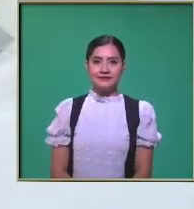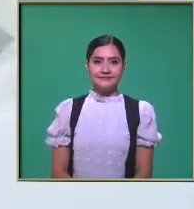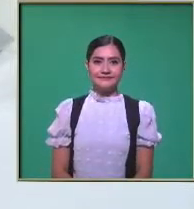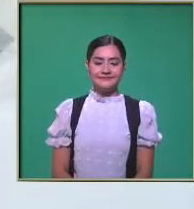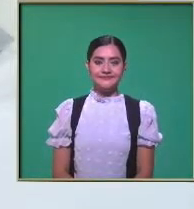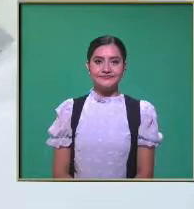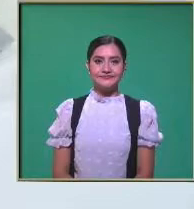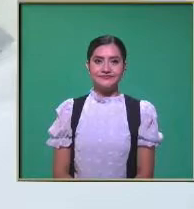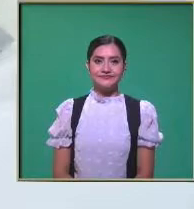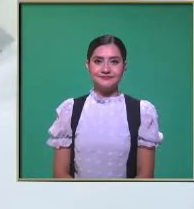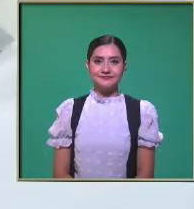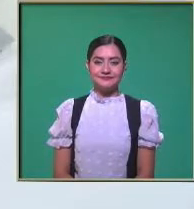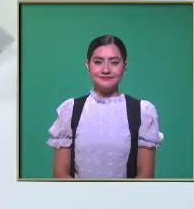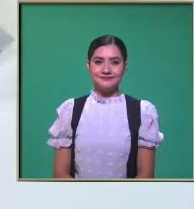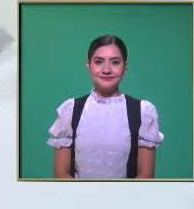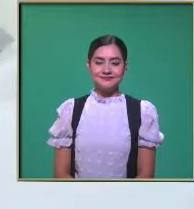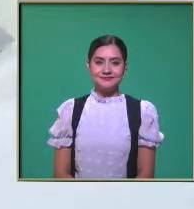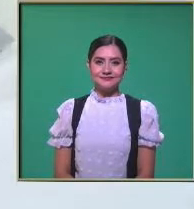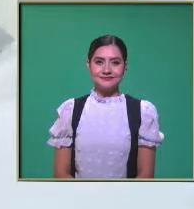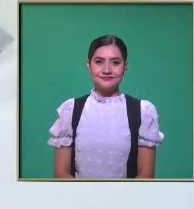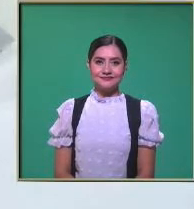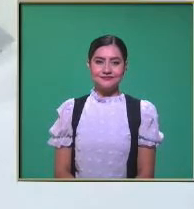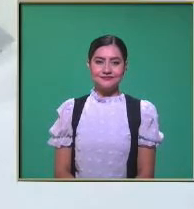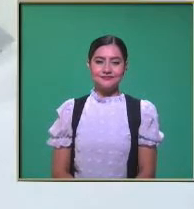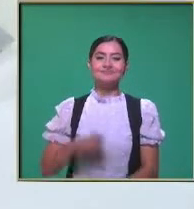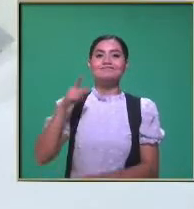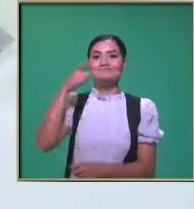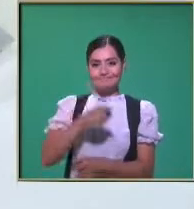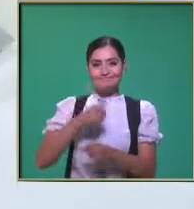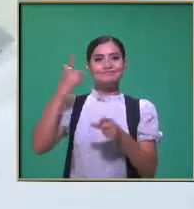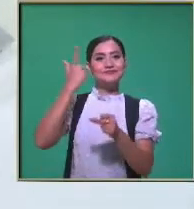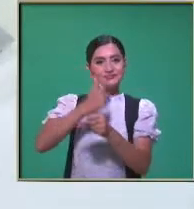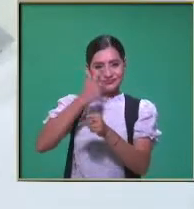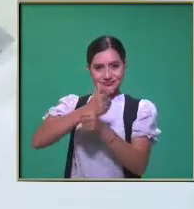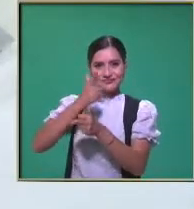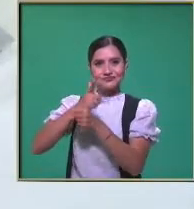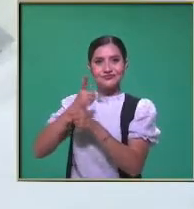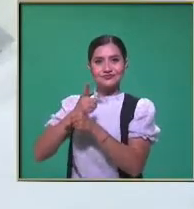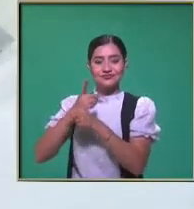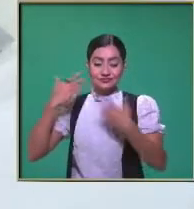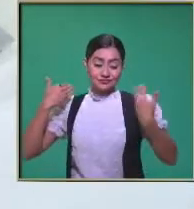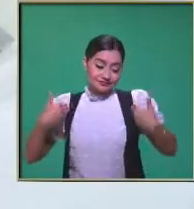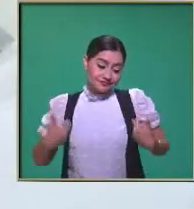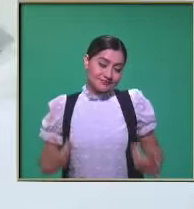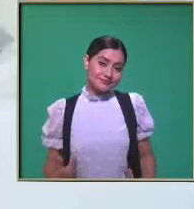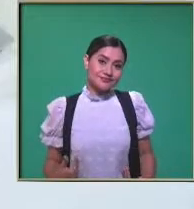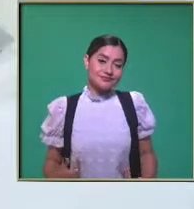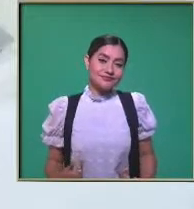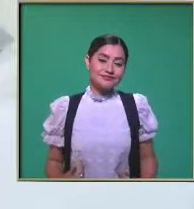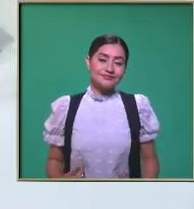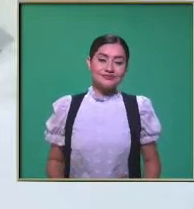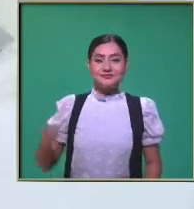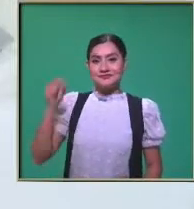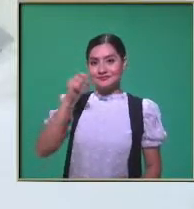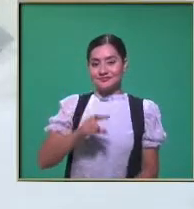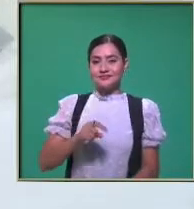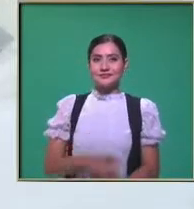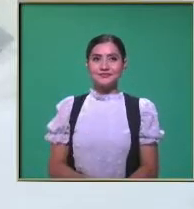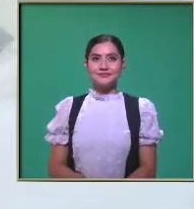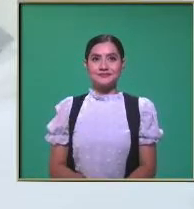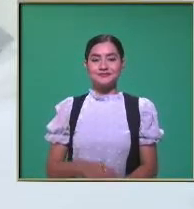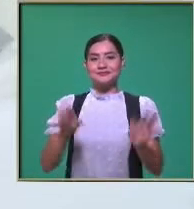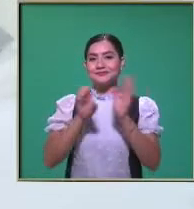sí que ellos puedan explorarla con todo su cuerpo. Incluso habrá niños a lo mejor a los que quieren meter